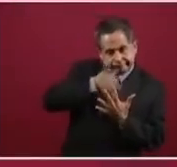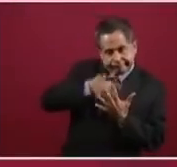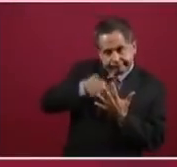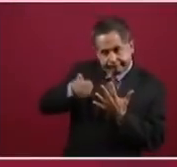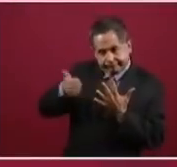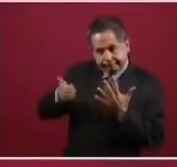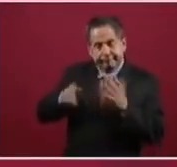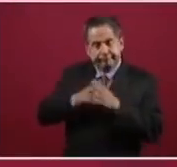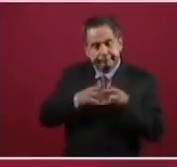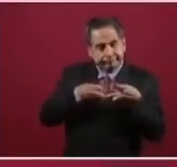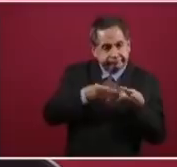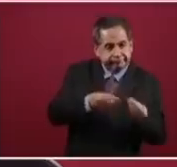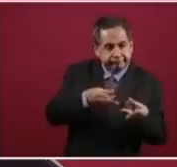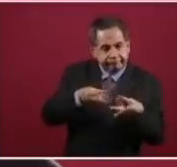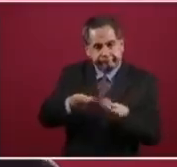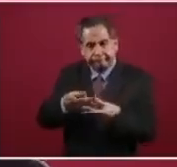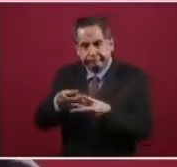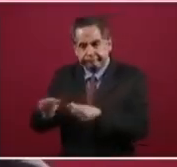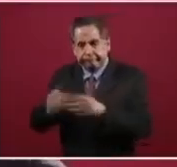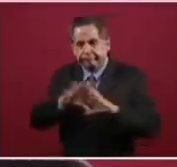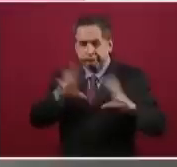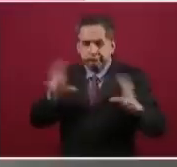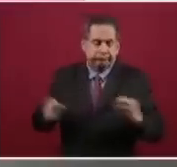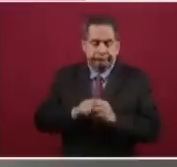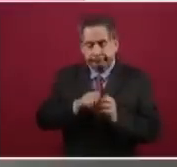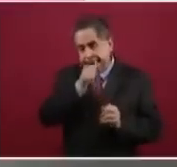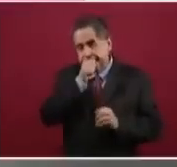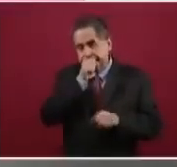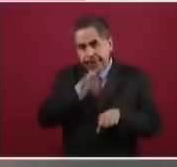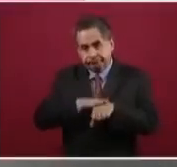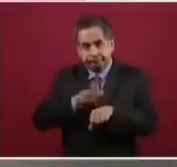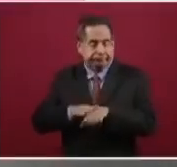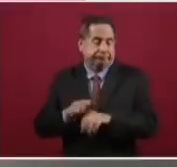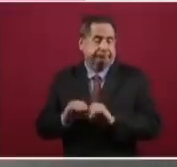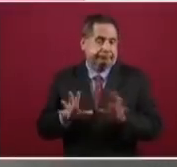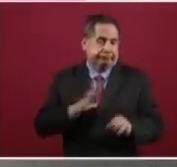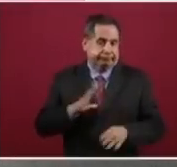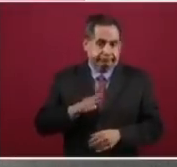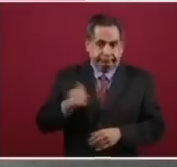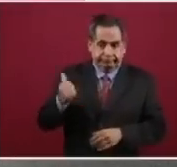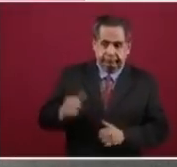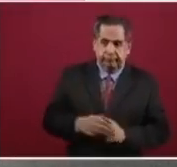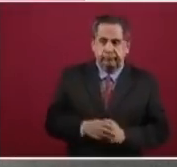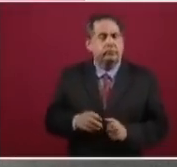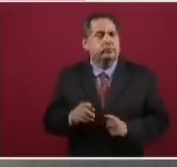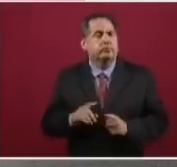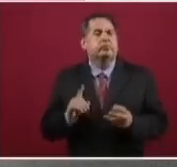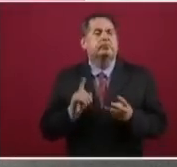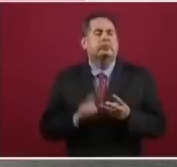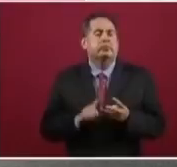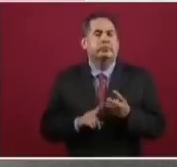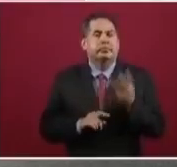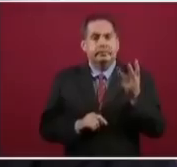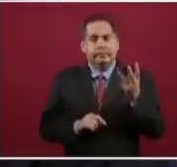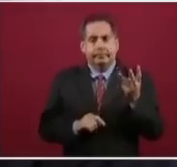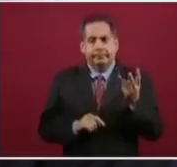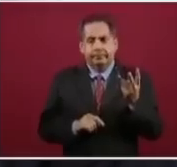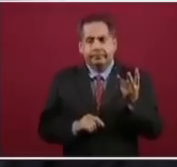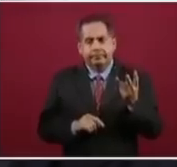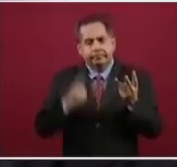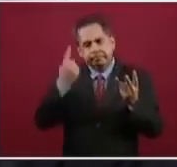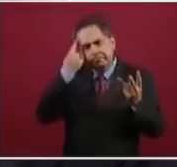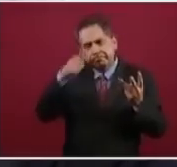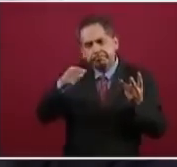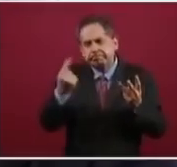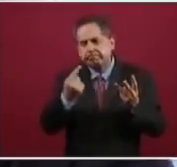cuánto gasta el inegi el ine podemos también preguntar hacer esta pregunta de una forma distinta que es para que